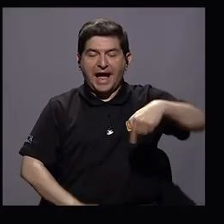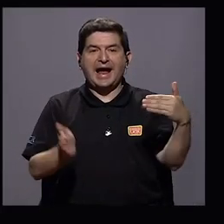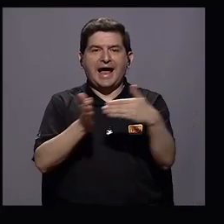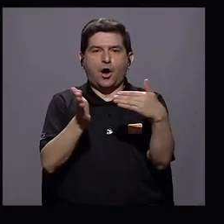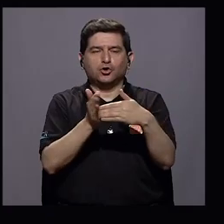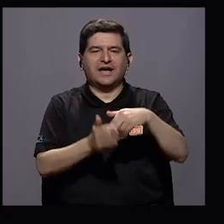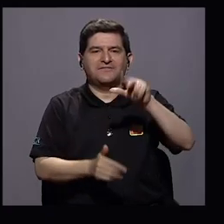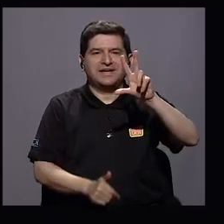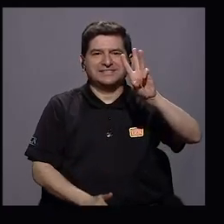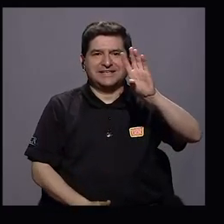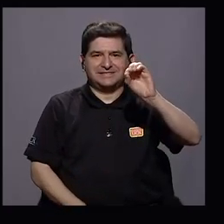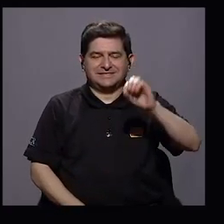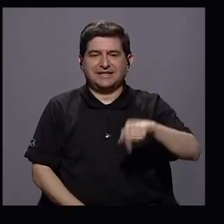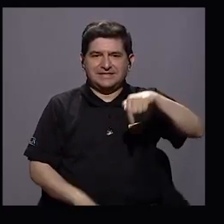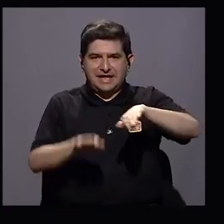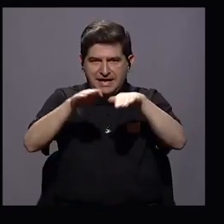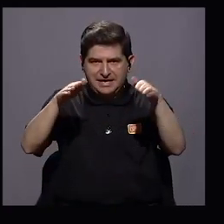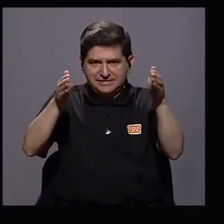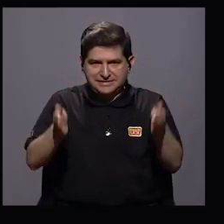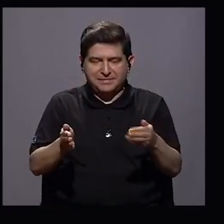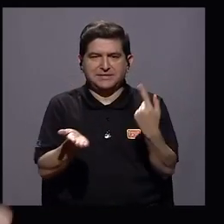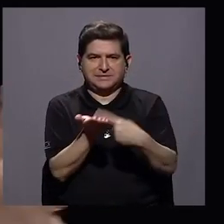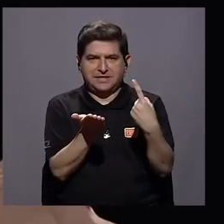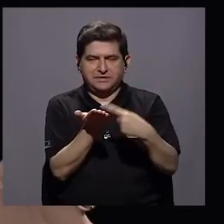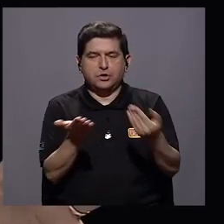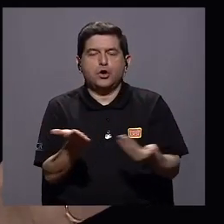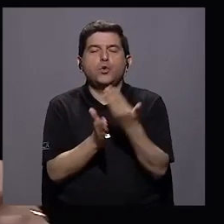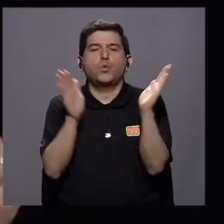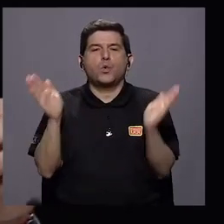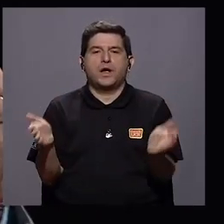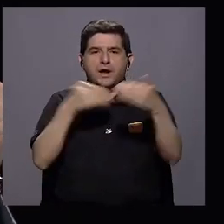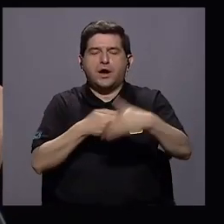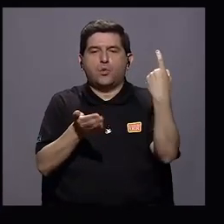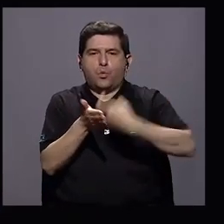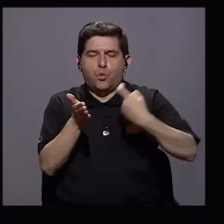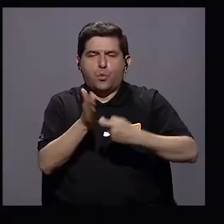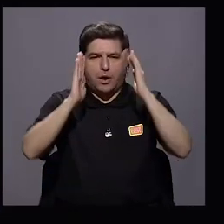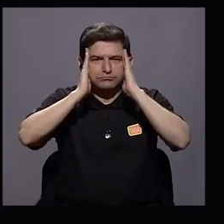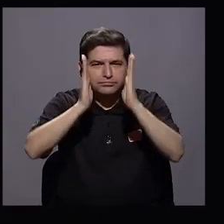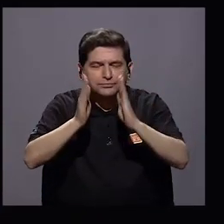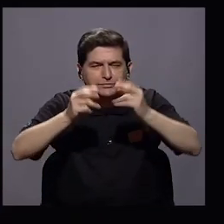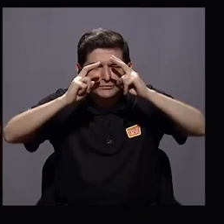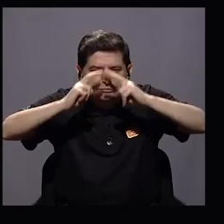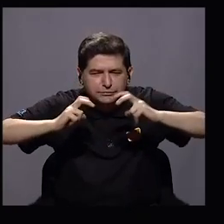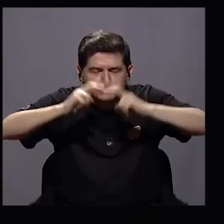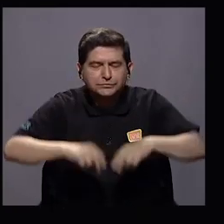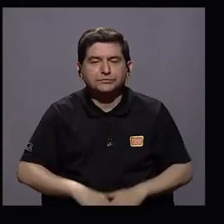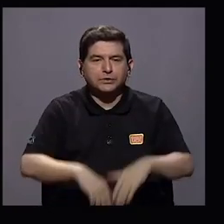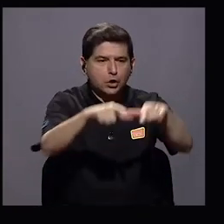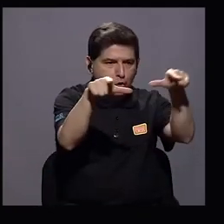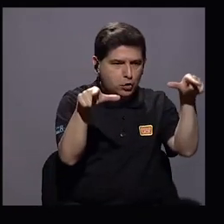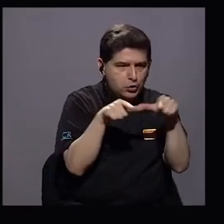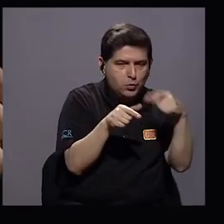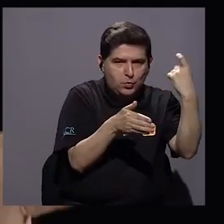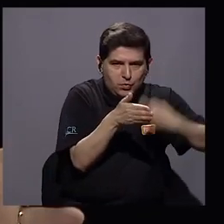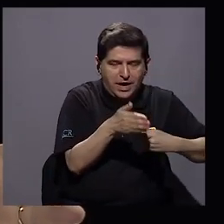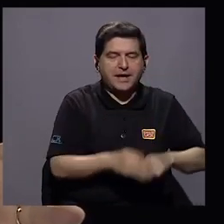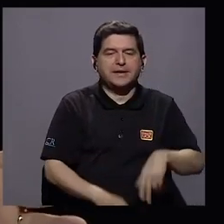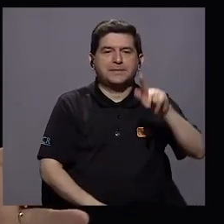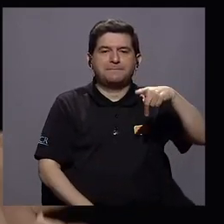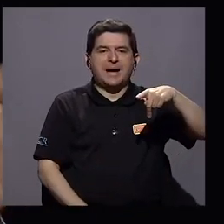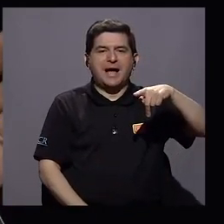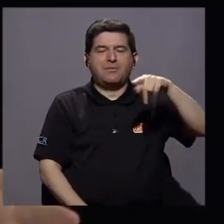Estamos de regreso en 360. Aquí en esta mesita hoy estamos discutiendo mucho el nuevo paquete de impuestos, pero nos estamos concentrando en desmenuzar mucho los bienes inmuebles. Estoy con